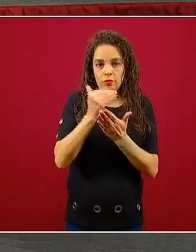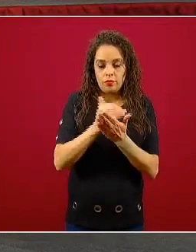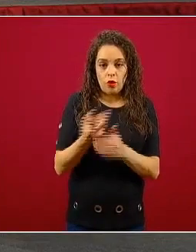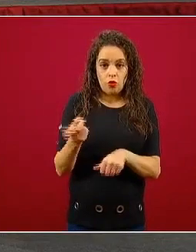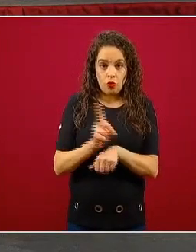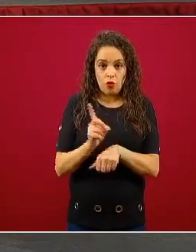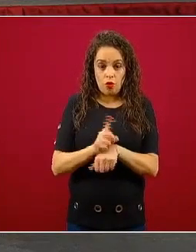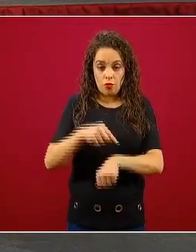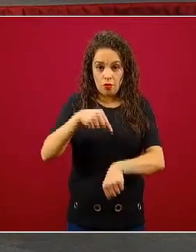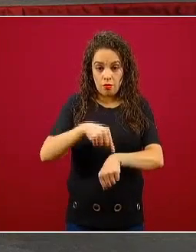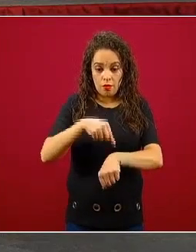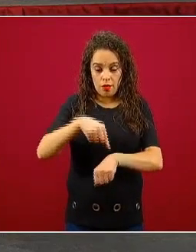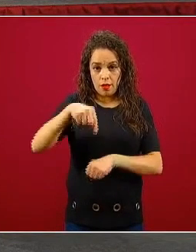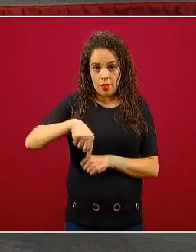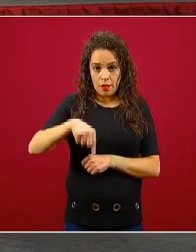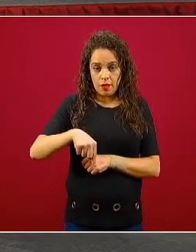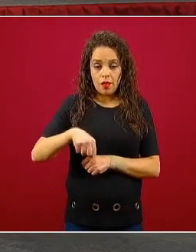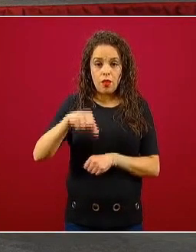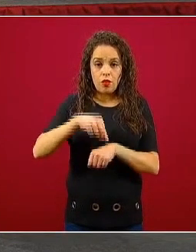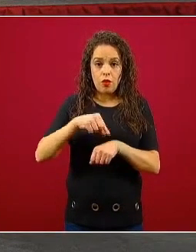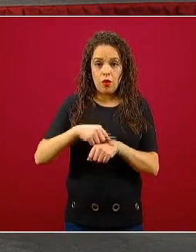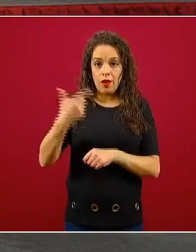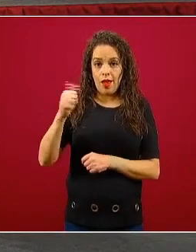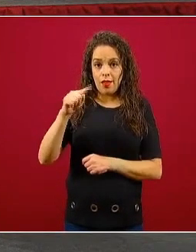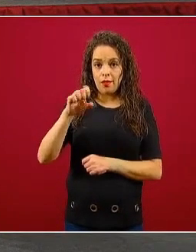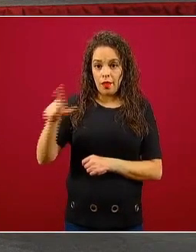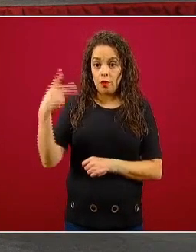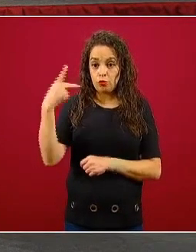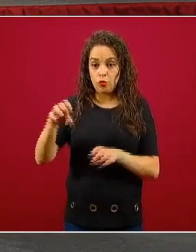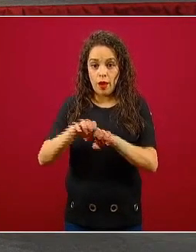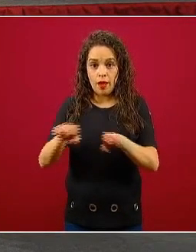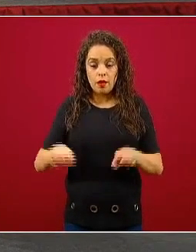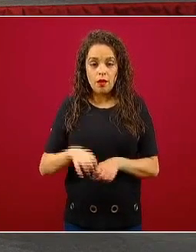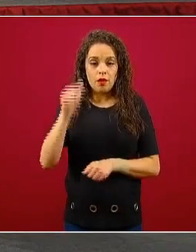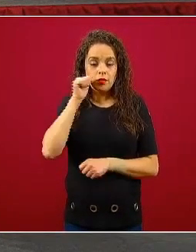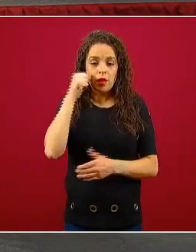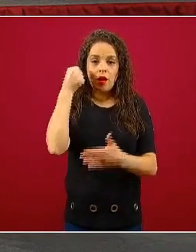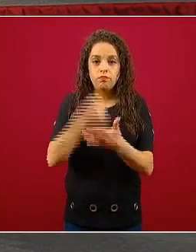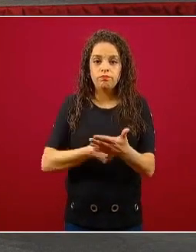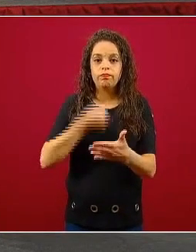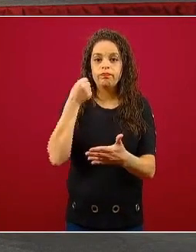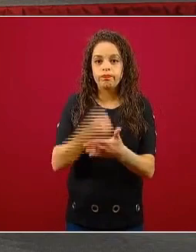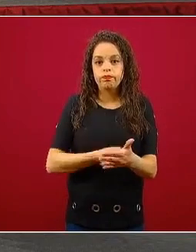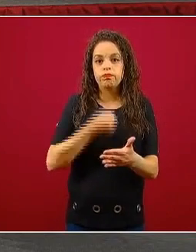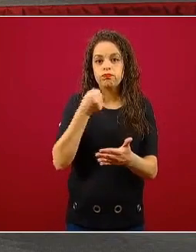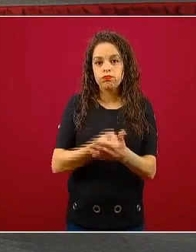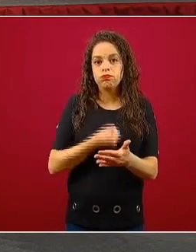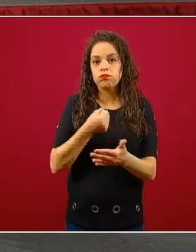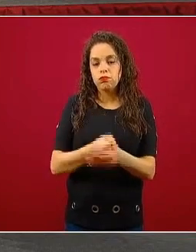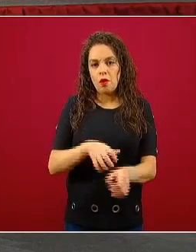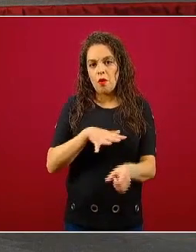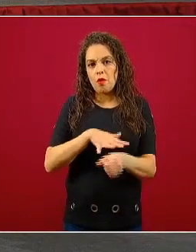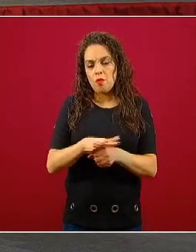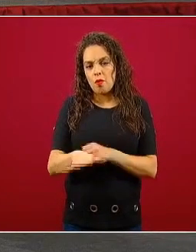hora, el doctor Hugo López-Gatell y todo su equipo han insistido en una pieza,